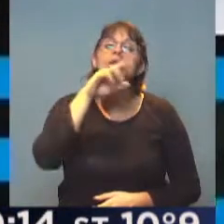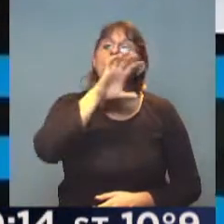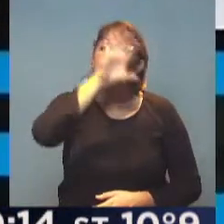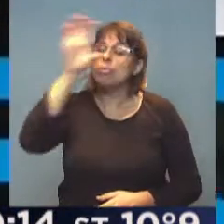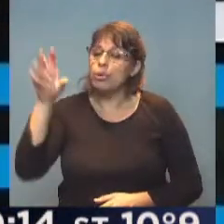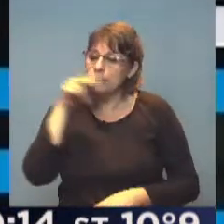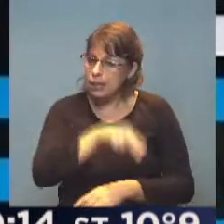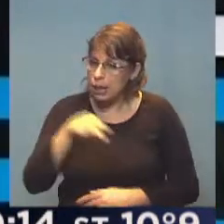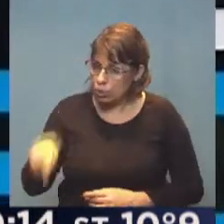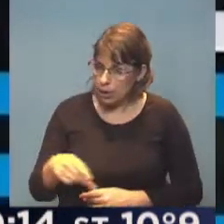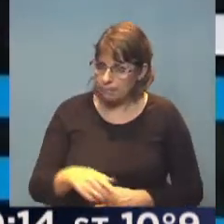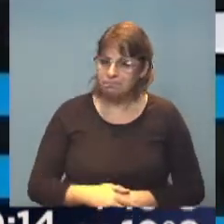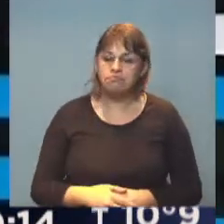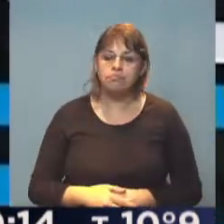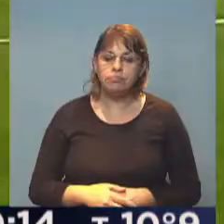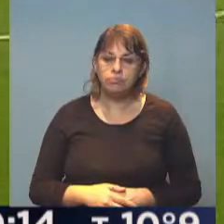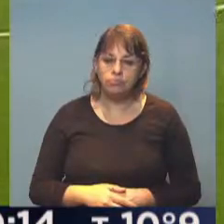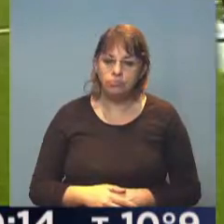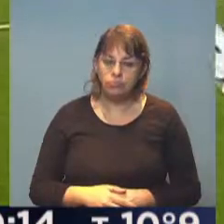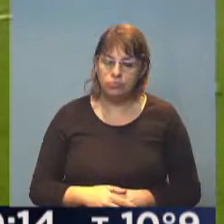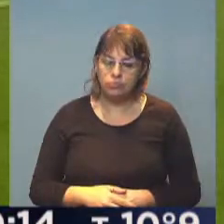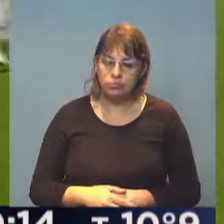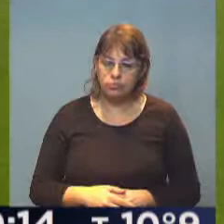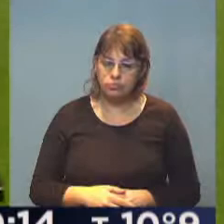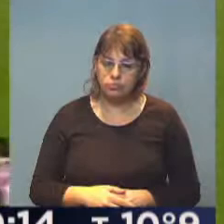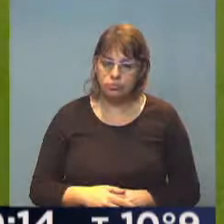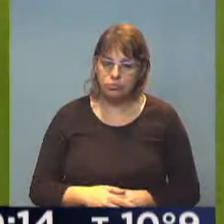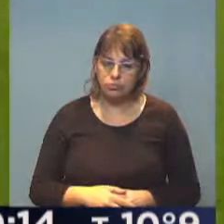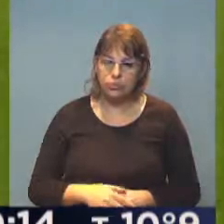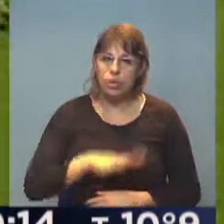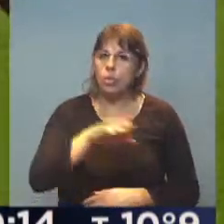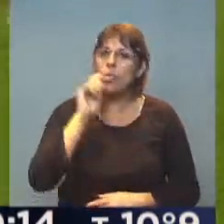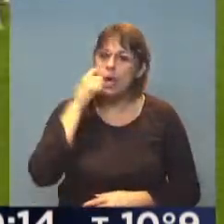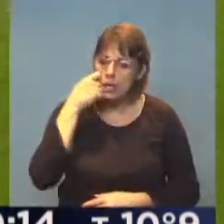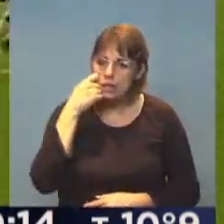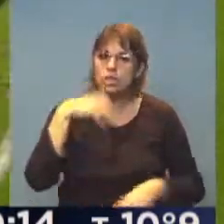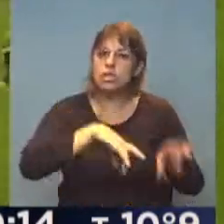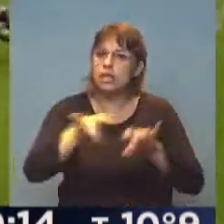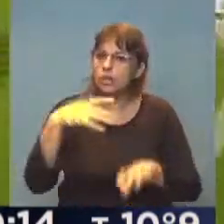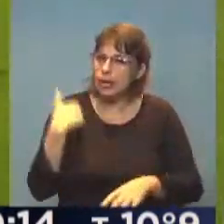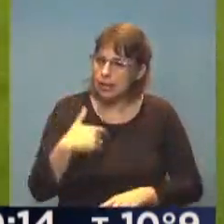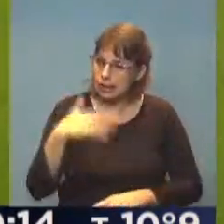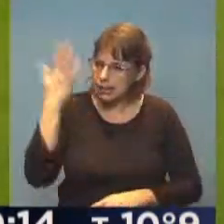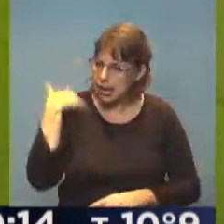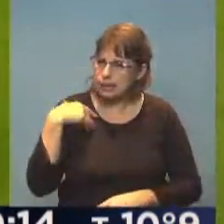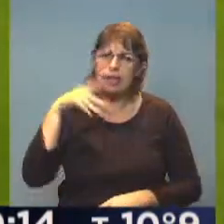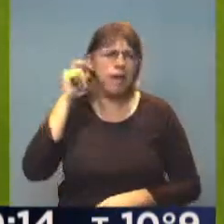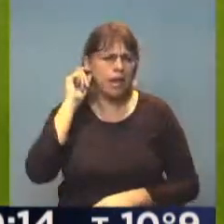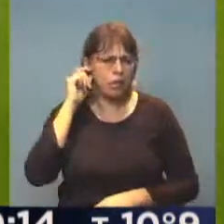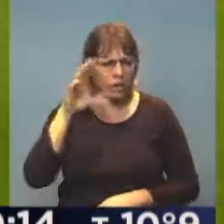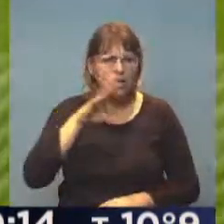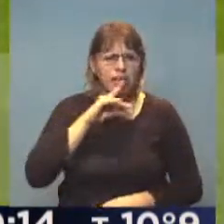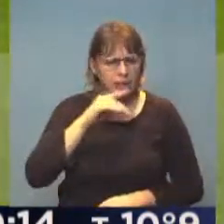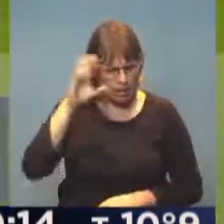130 kilómetros de la capital, un escenario magnífico. Ahí jugó la selección argentina de Diego Armando Maradona,